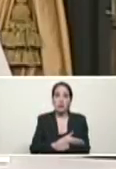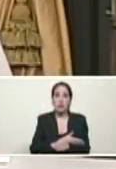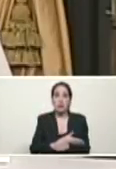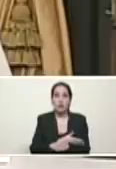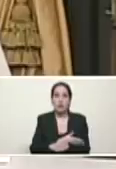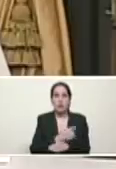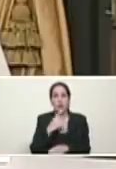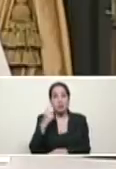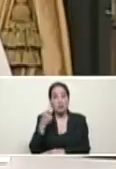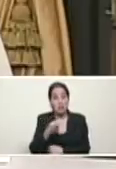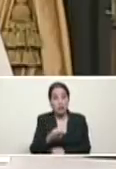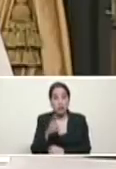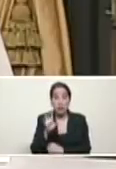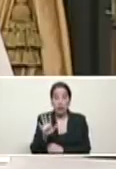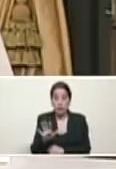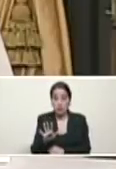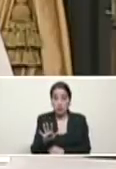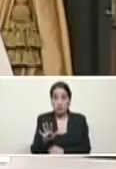debe ser así,